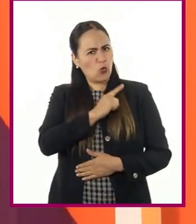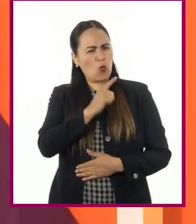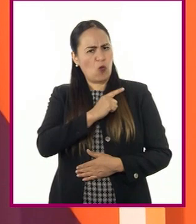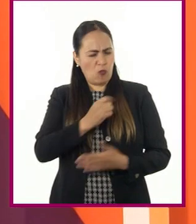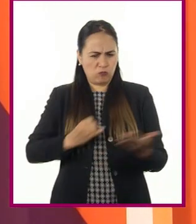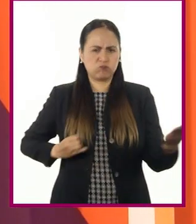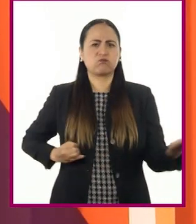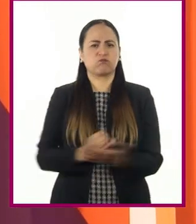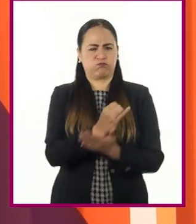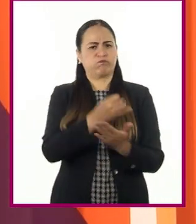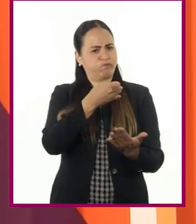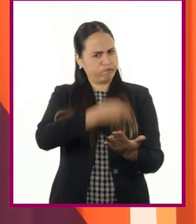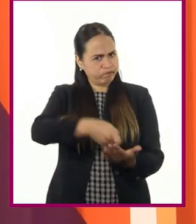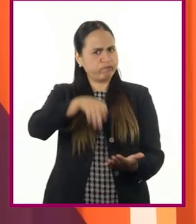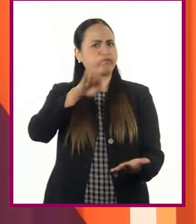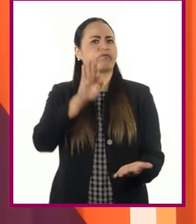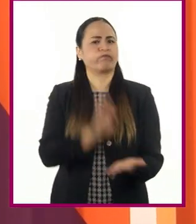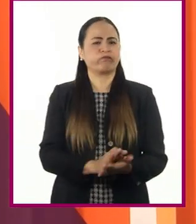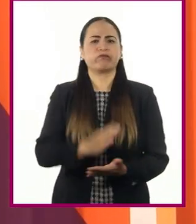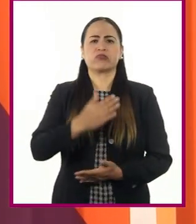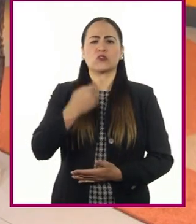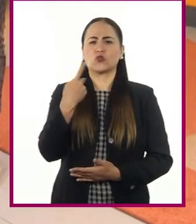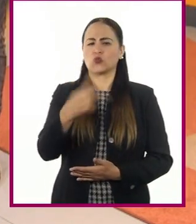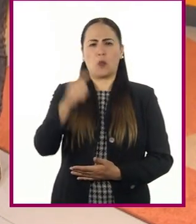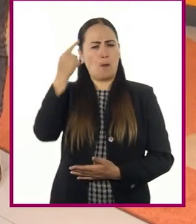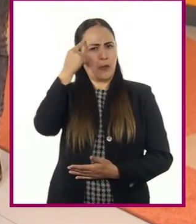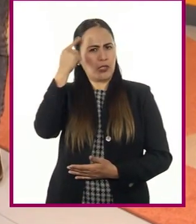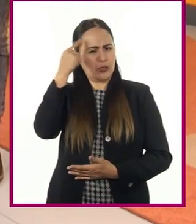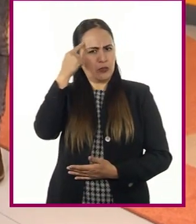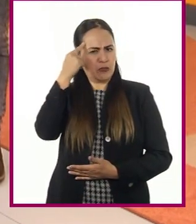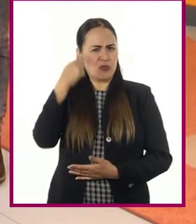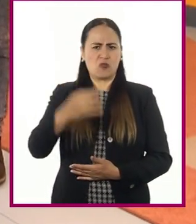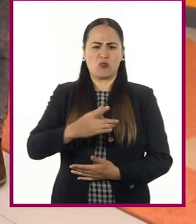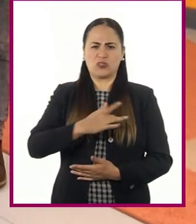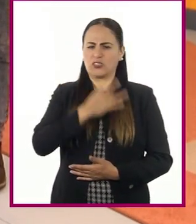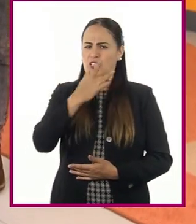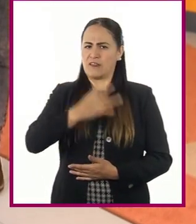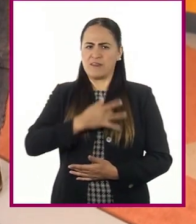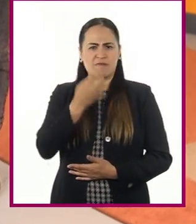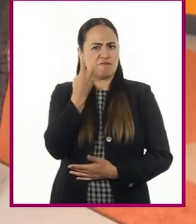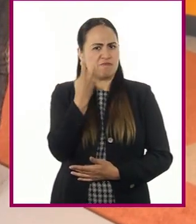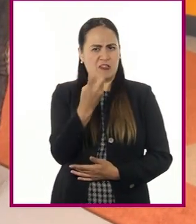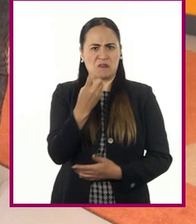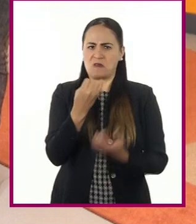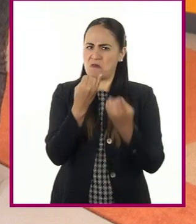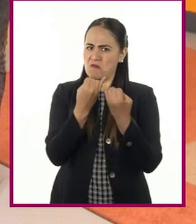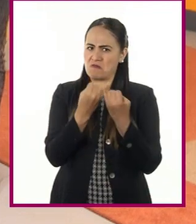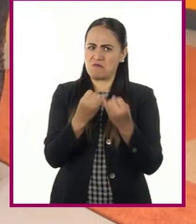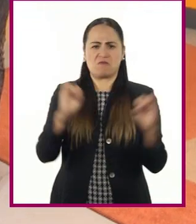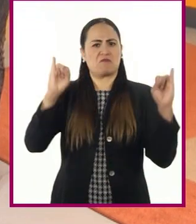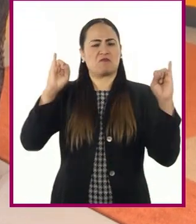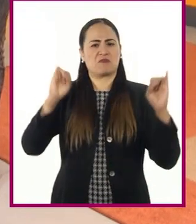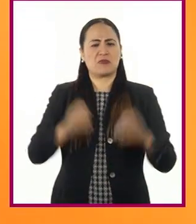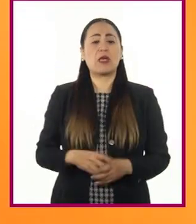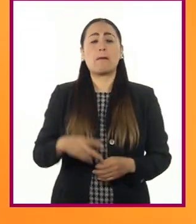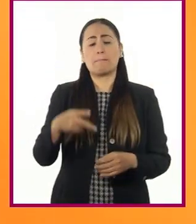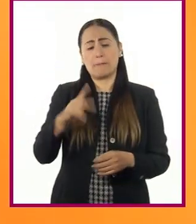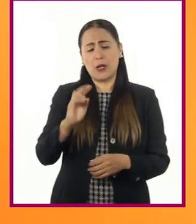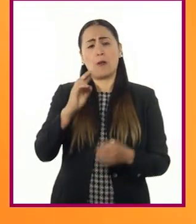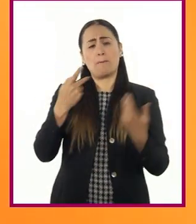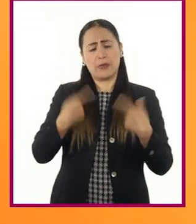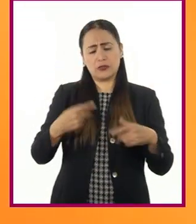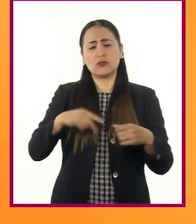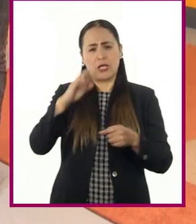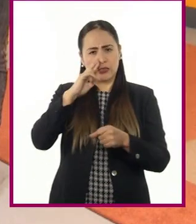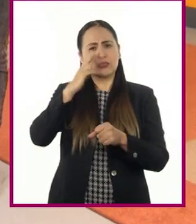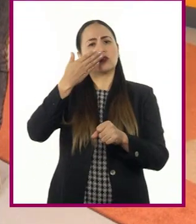actuar conforme a sus pensamientos. Es antes que todo una persona responsable, porque la